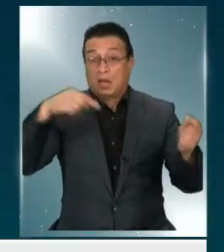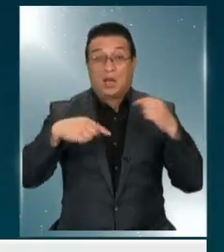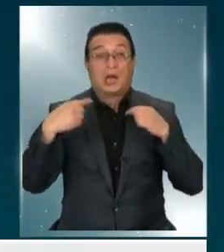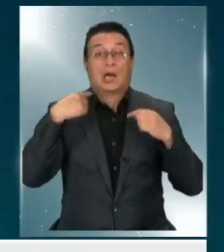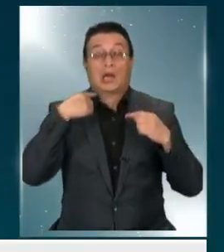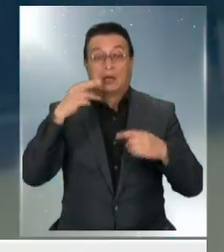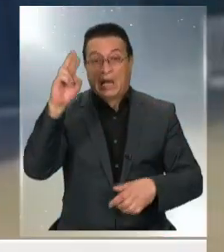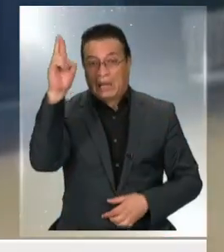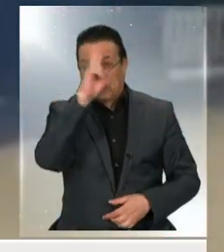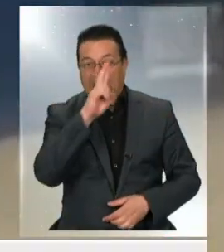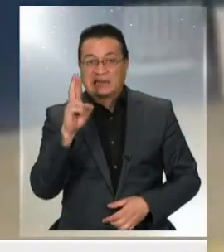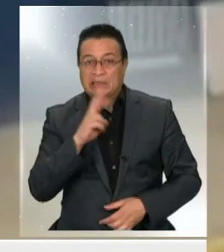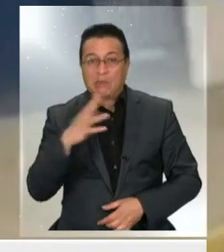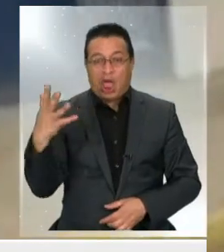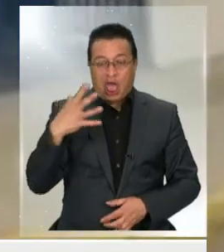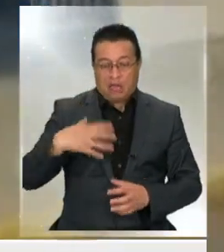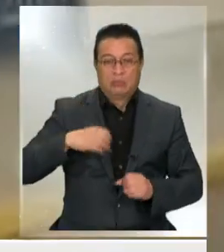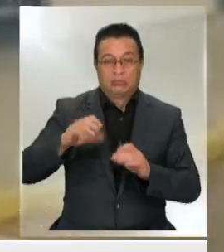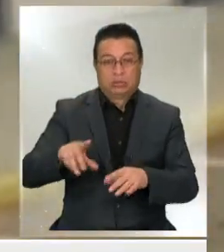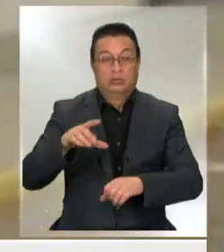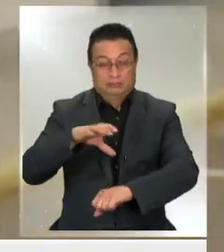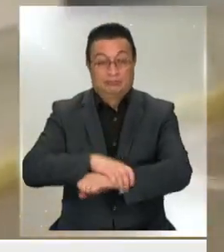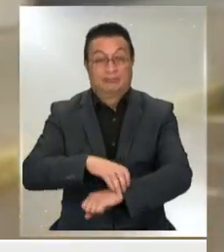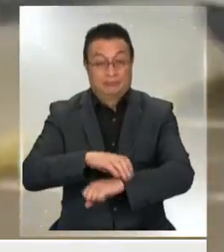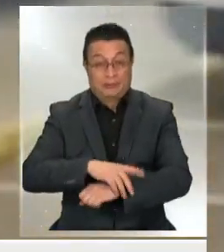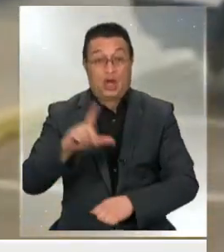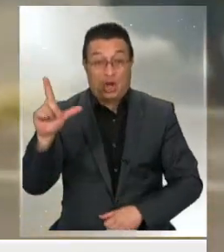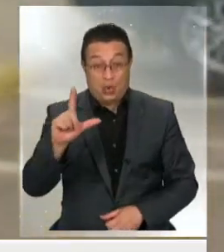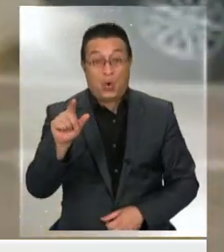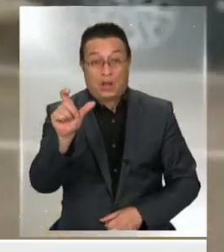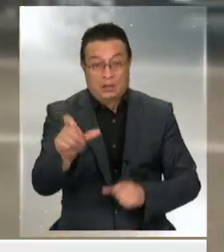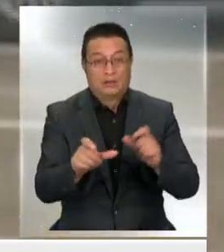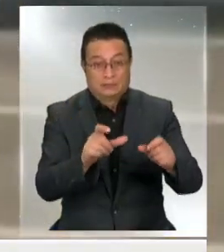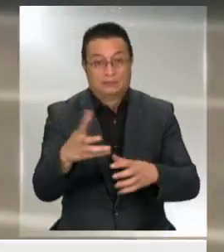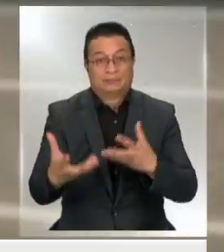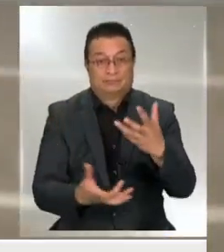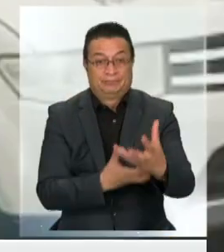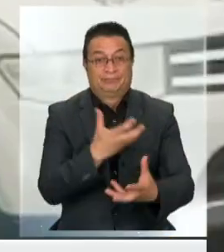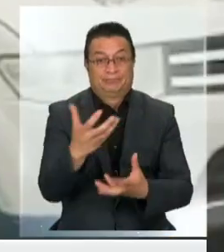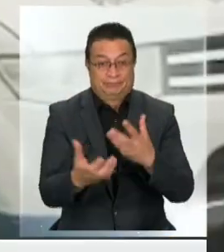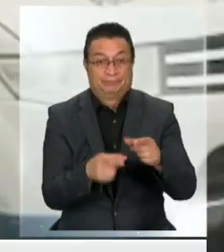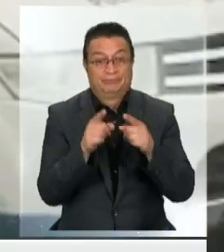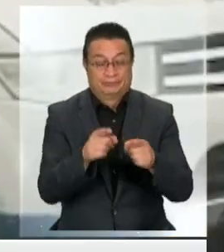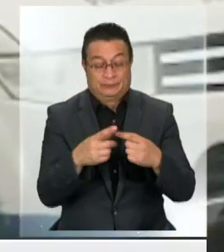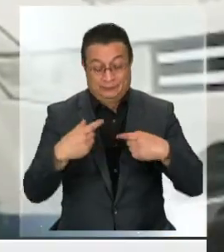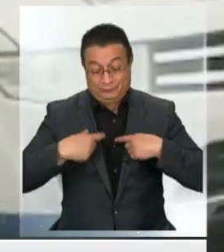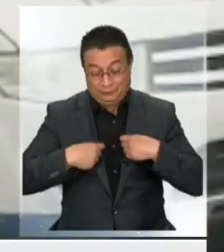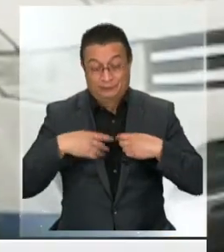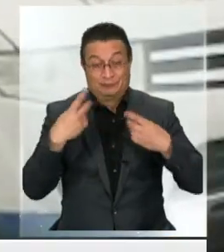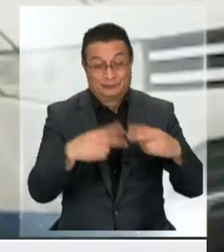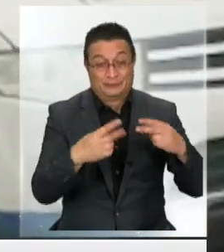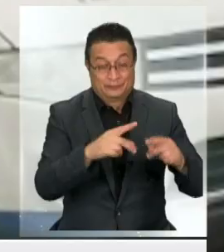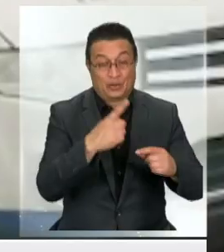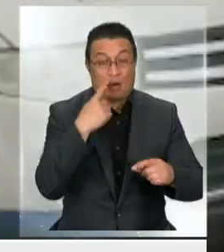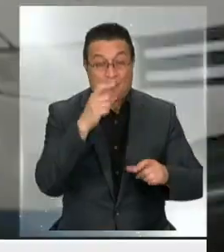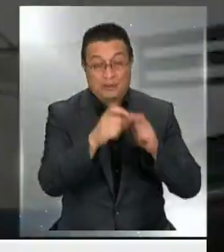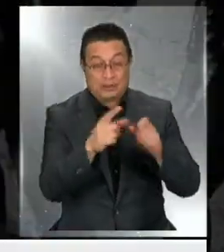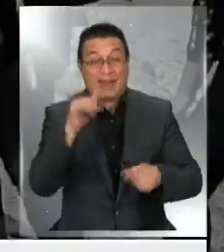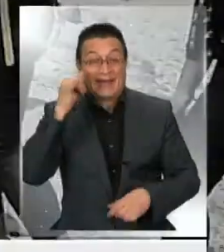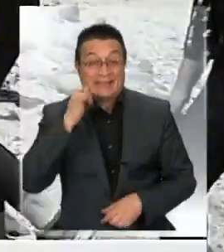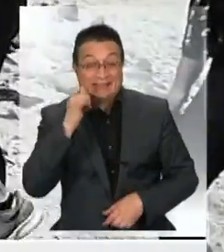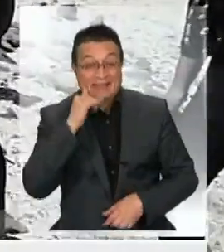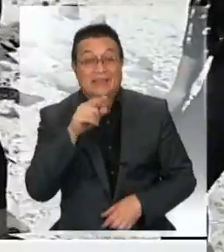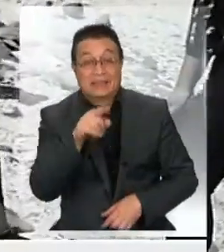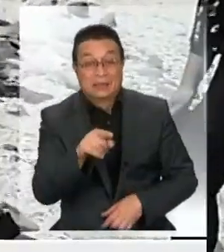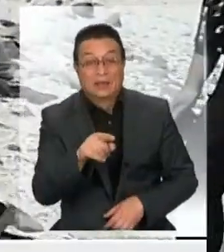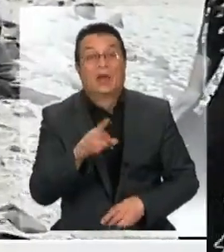del racismo. Este lunes, la detención de los presuntos autores de la quema masiva de las pertenencias de los extranjeros en Iquique